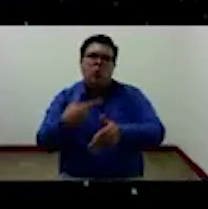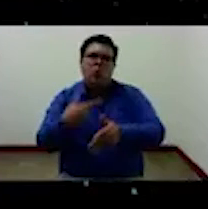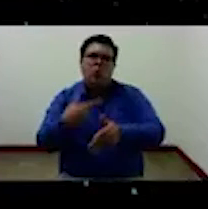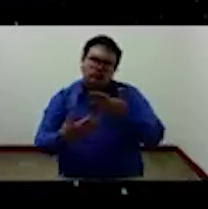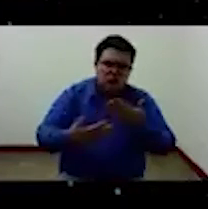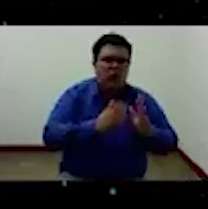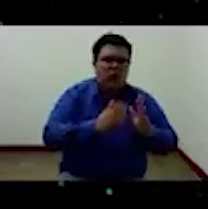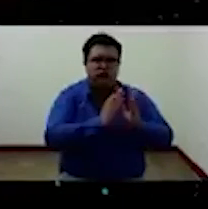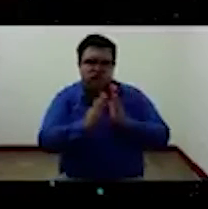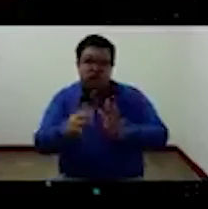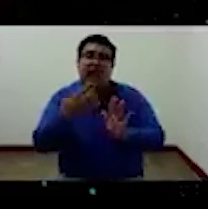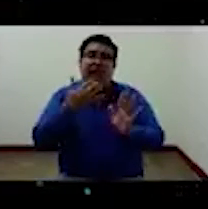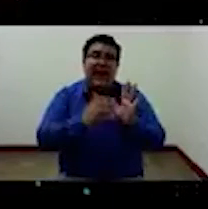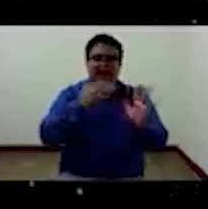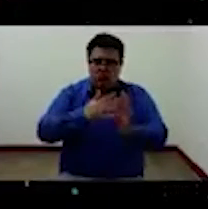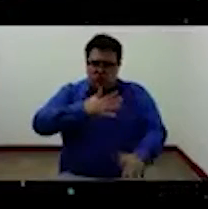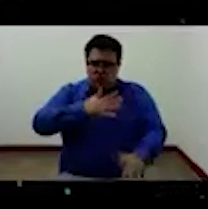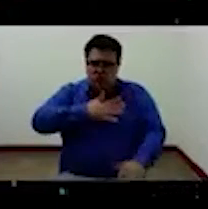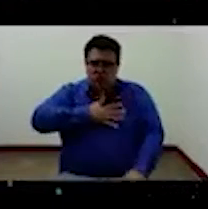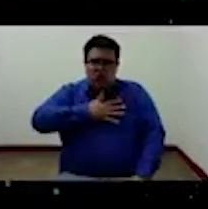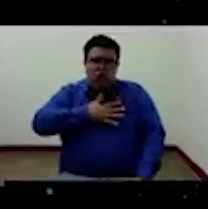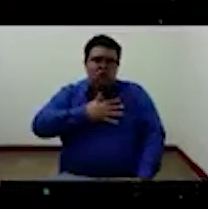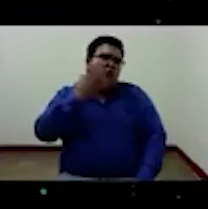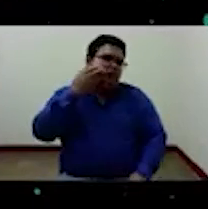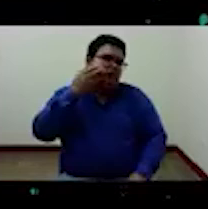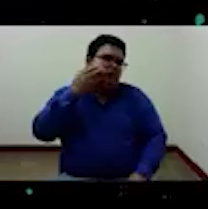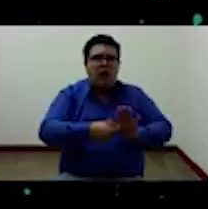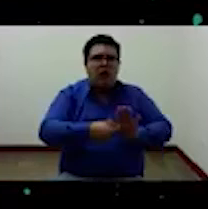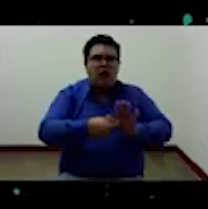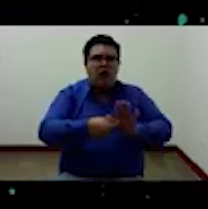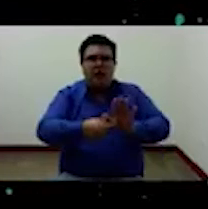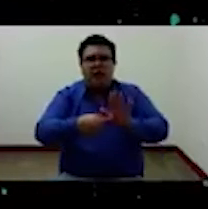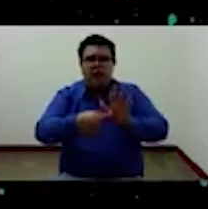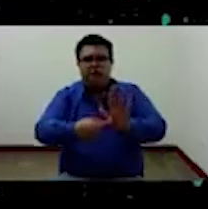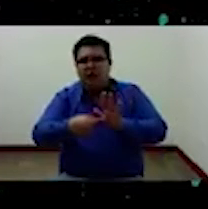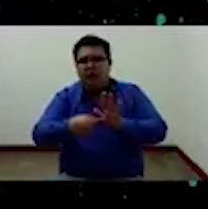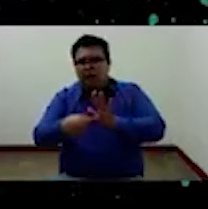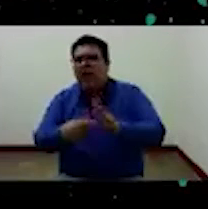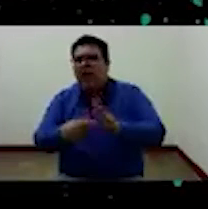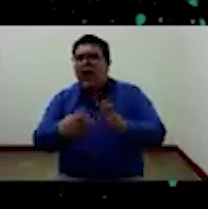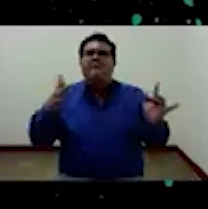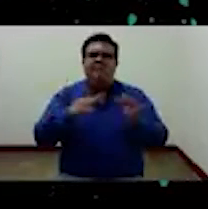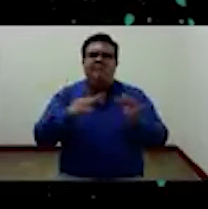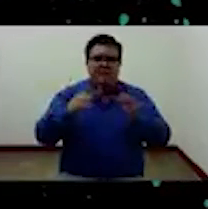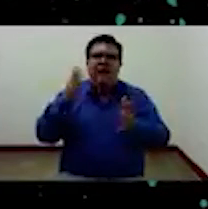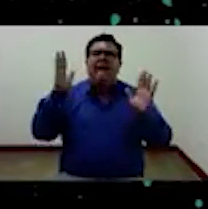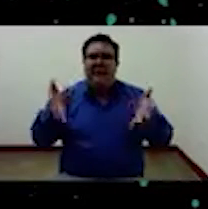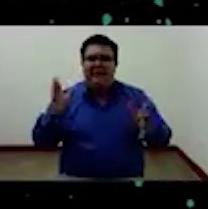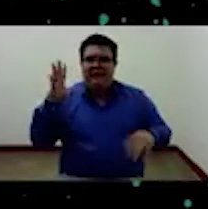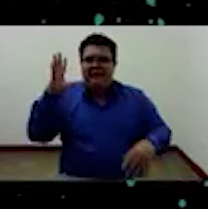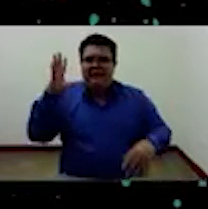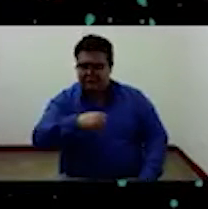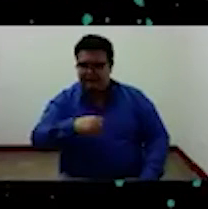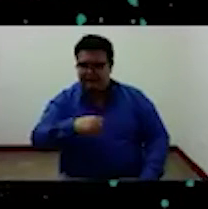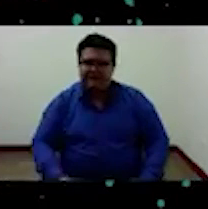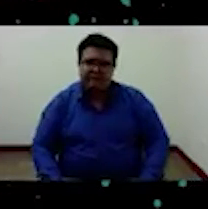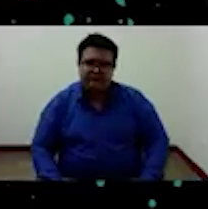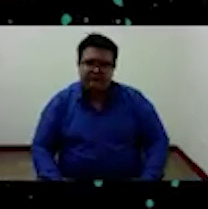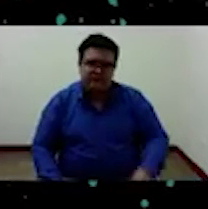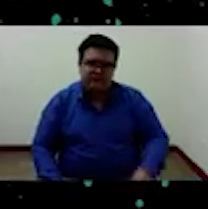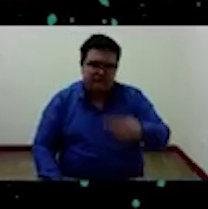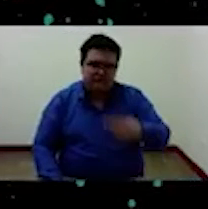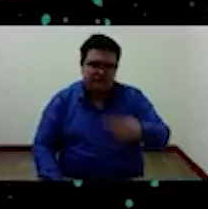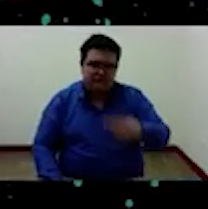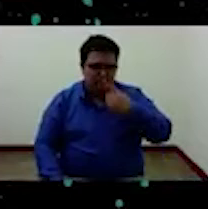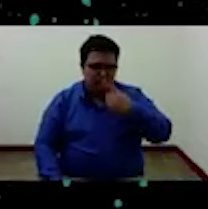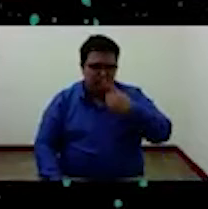desarrollando poniendo ejemplos de mi trabajo práctico, de mi trabajo artístico. Bien, no creo que la